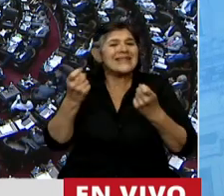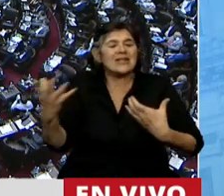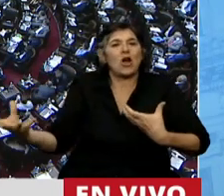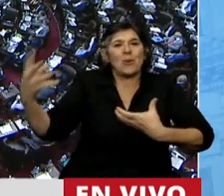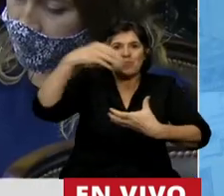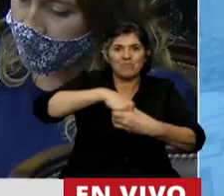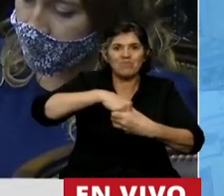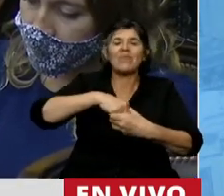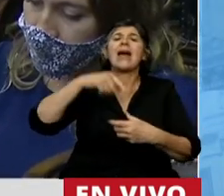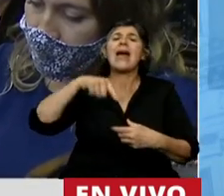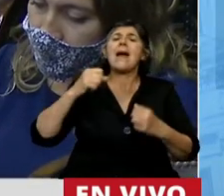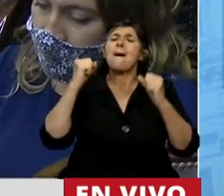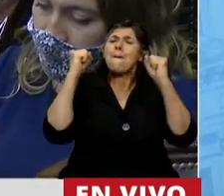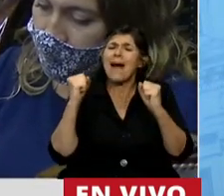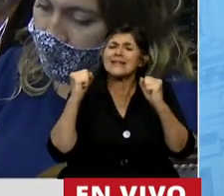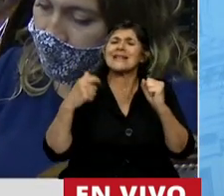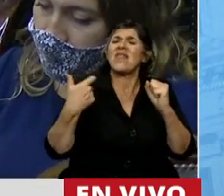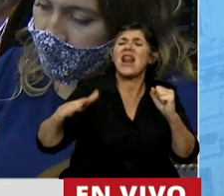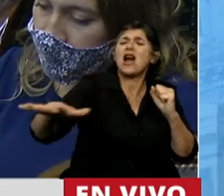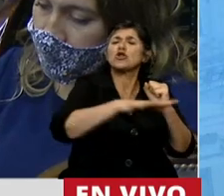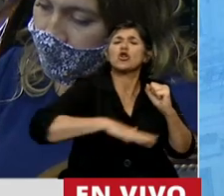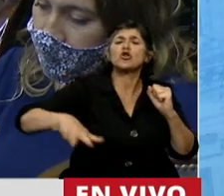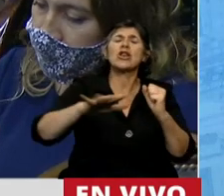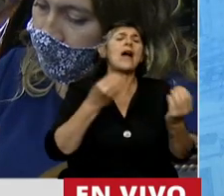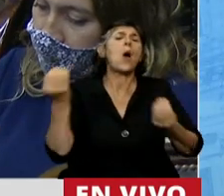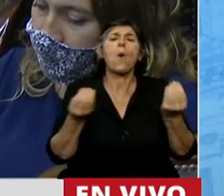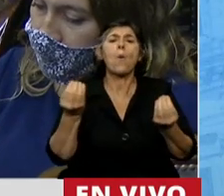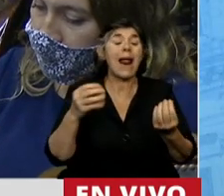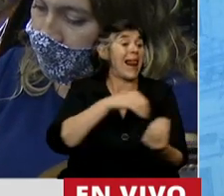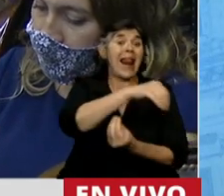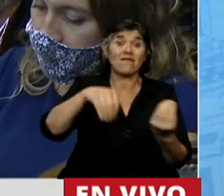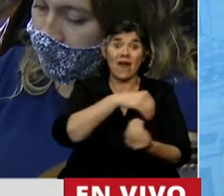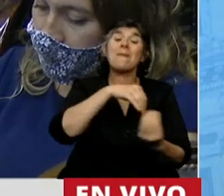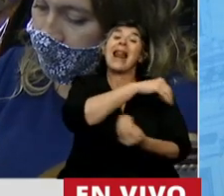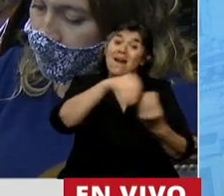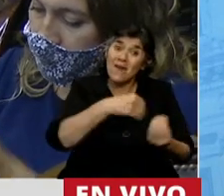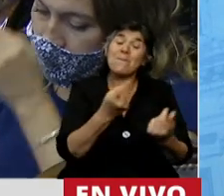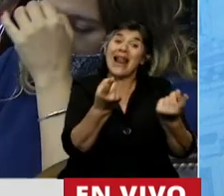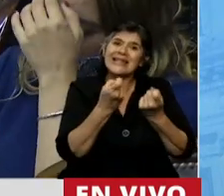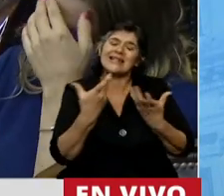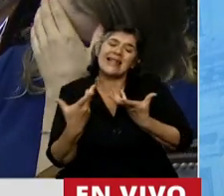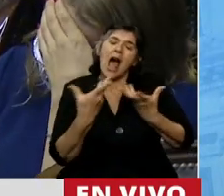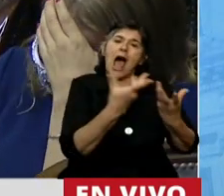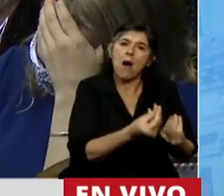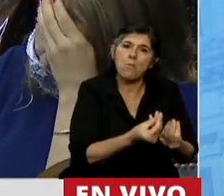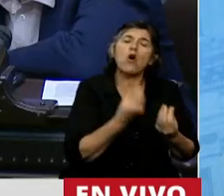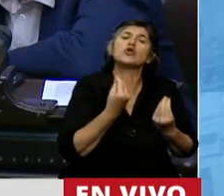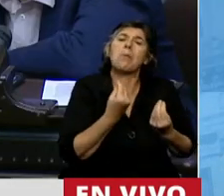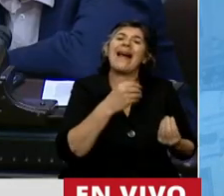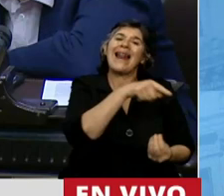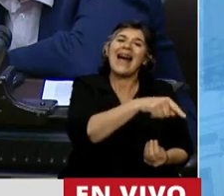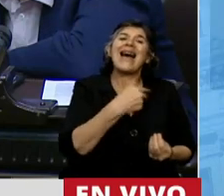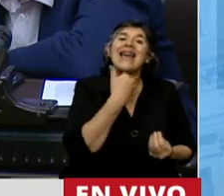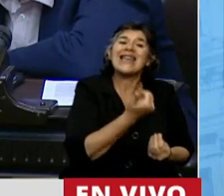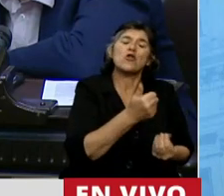son las familias para que todas las familias que lo necesiten cuenten con el apoyo para que los niños crezcan y se desarrollen con